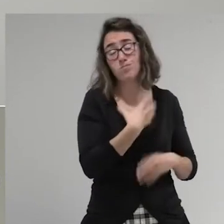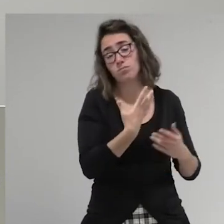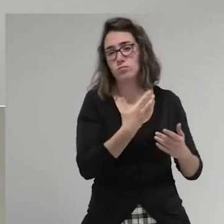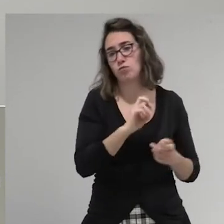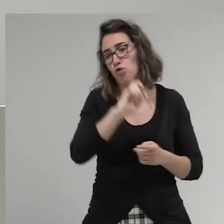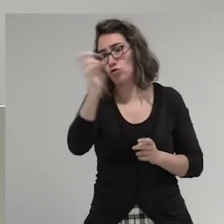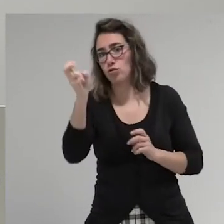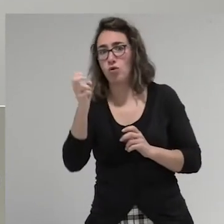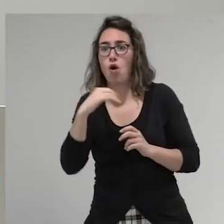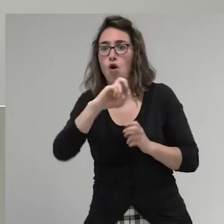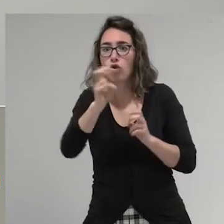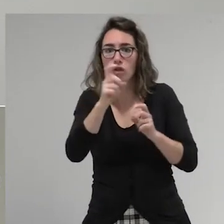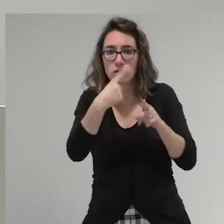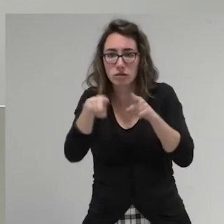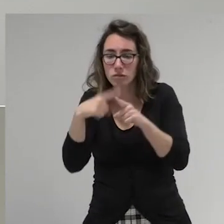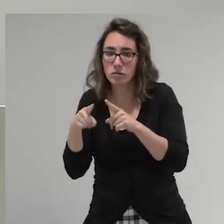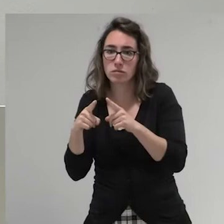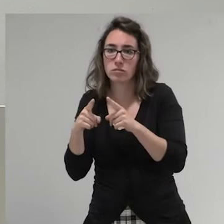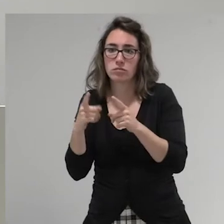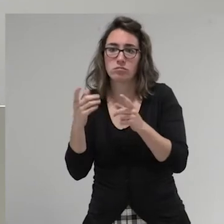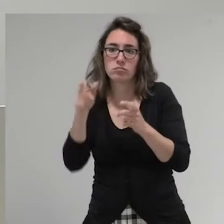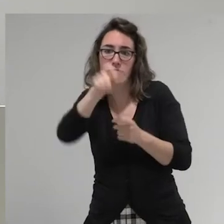regularización del máximo de personas.